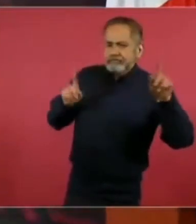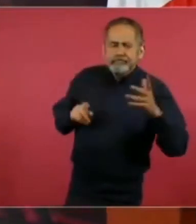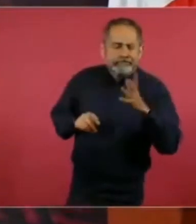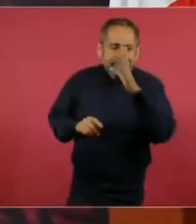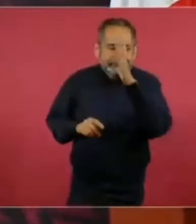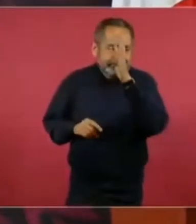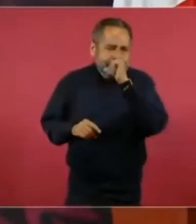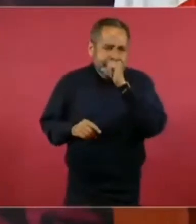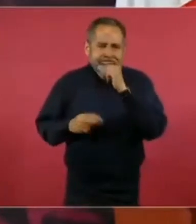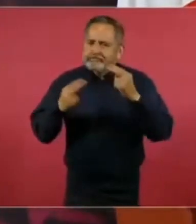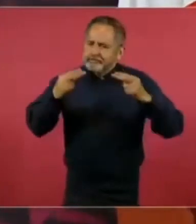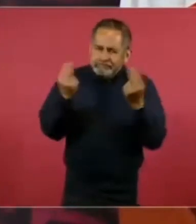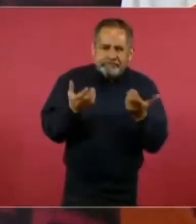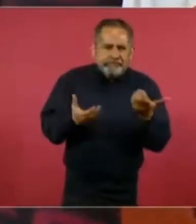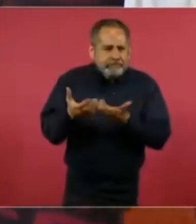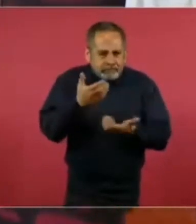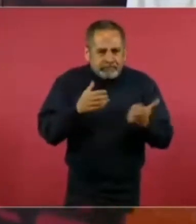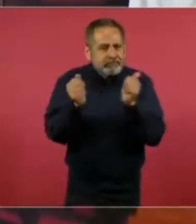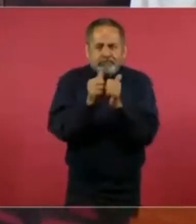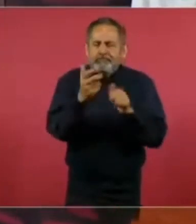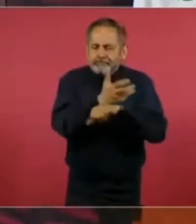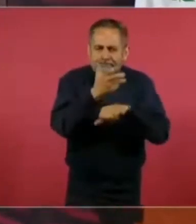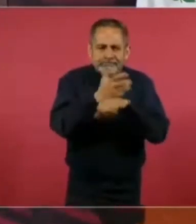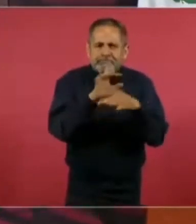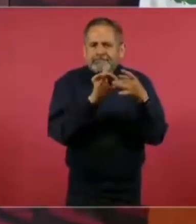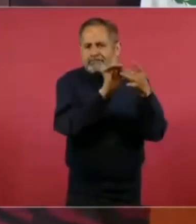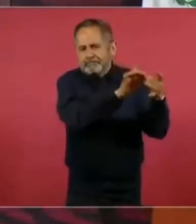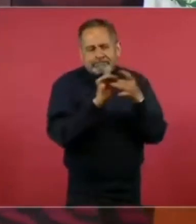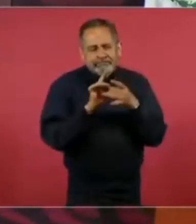económicas, comerciales con Estados Unidos.